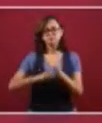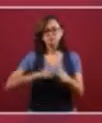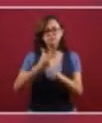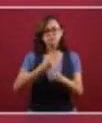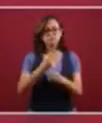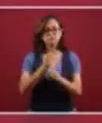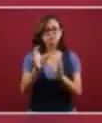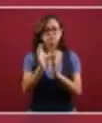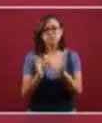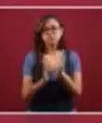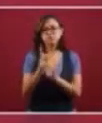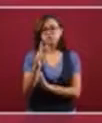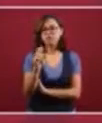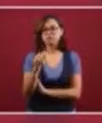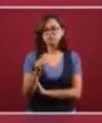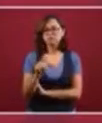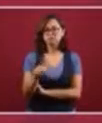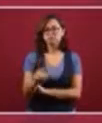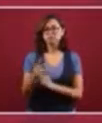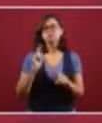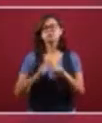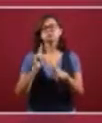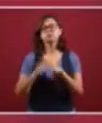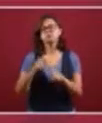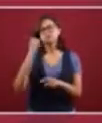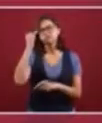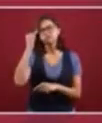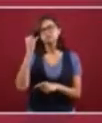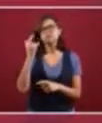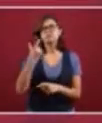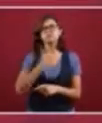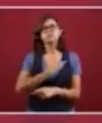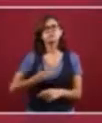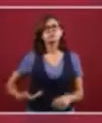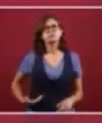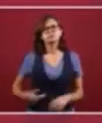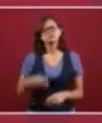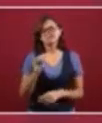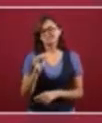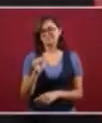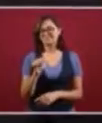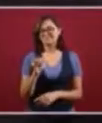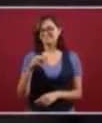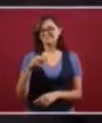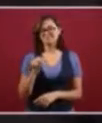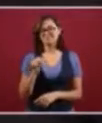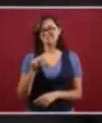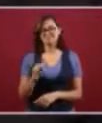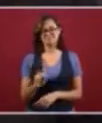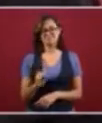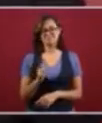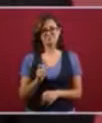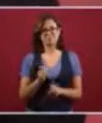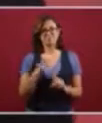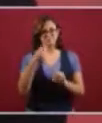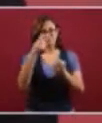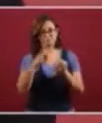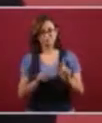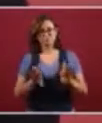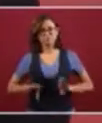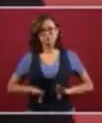será salinas de gortari presidente y en ese gobierno no sé sí